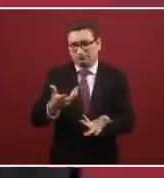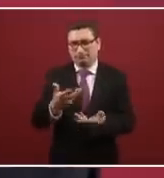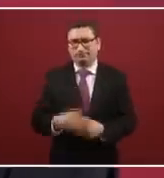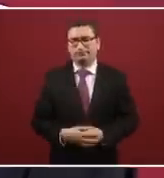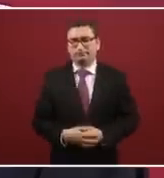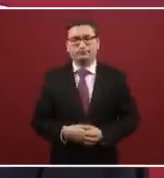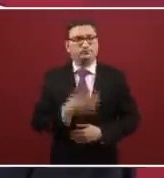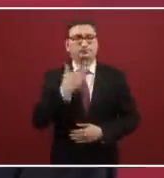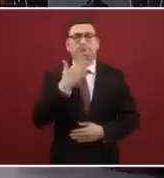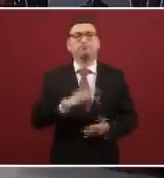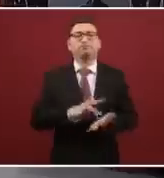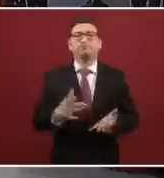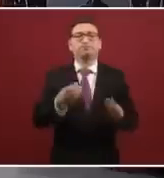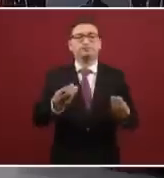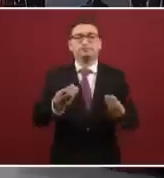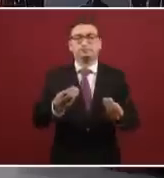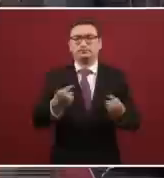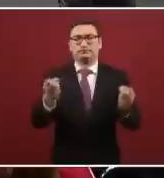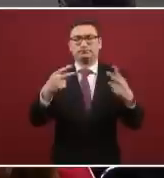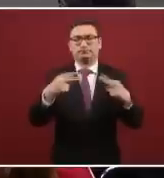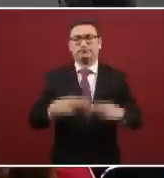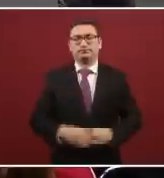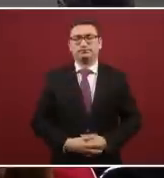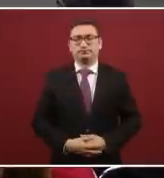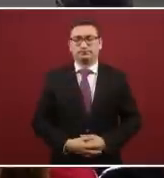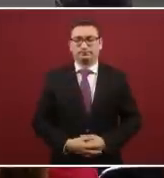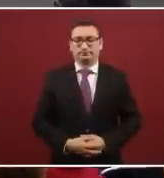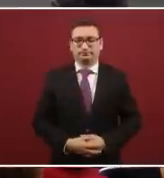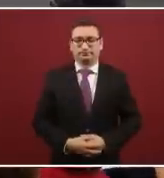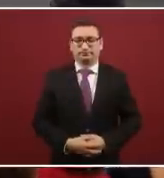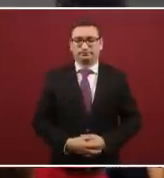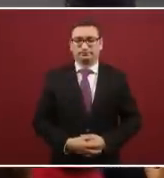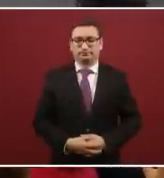Muy bien, muchas gracias. Nos vemos.